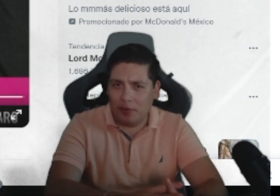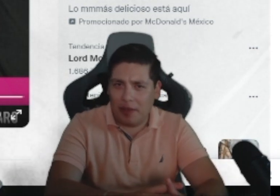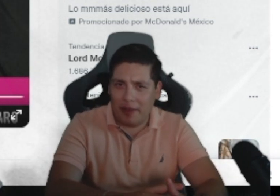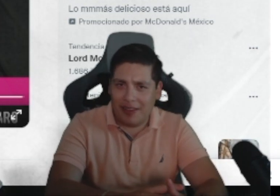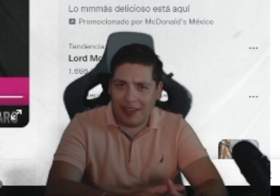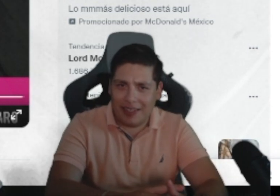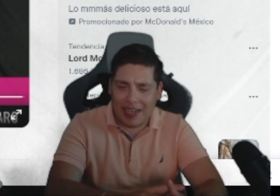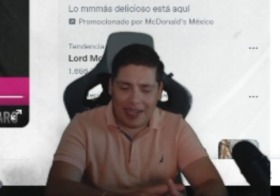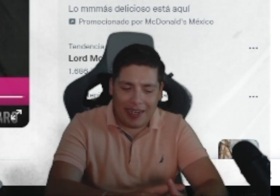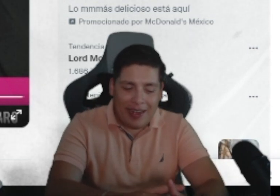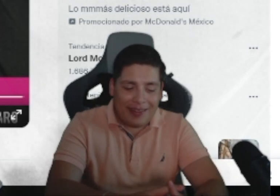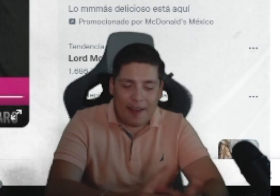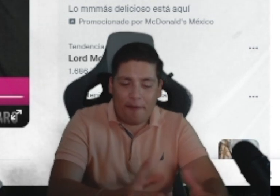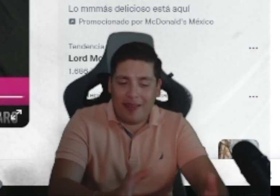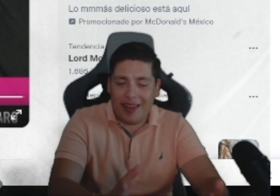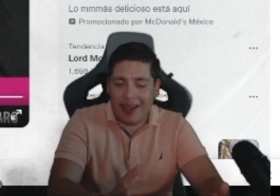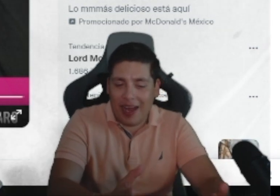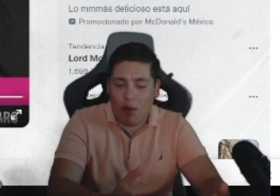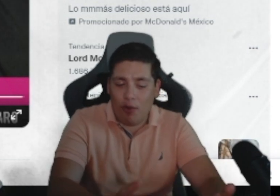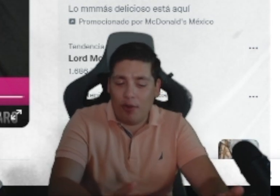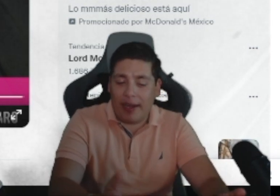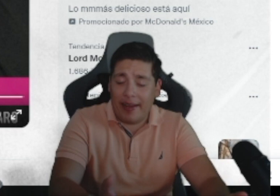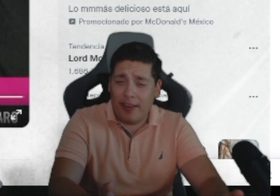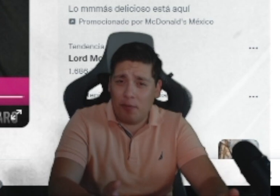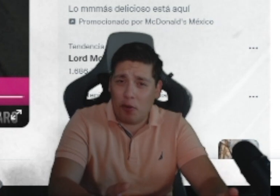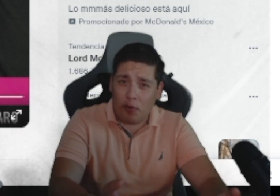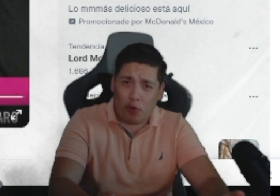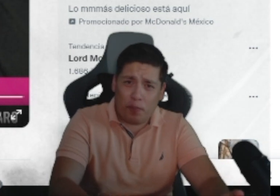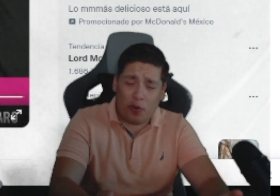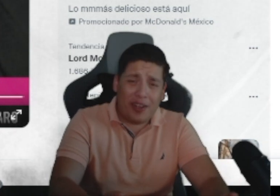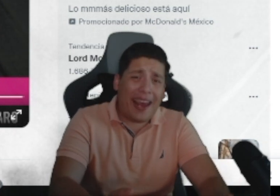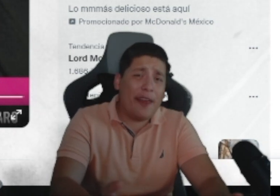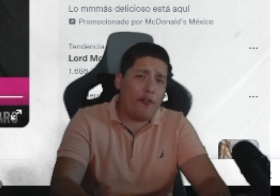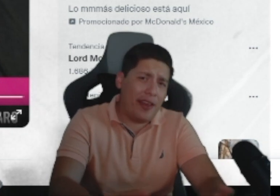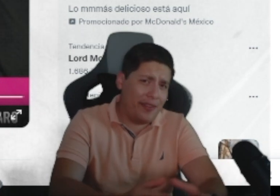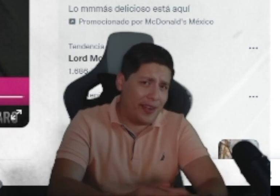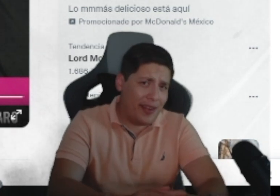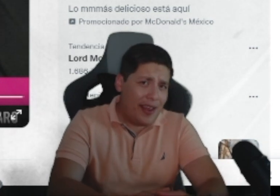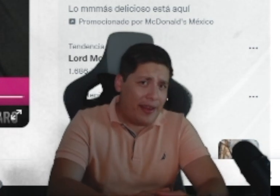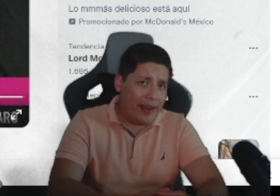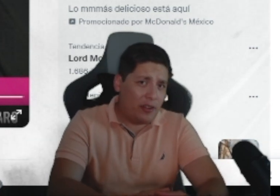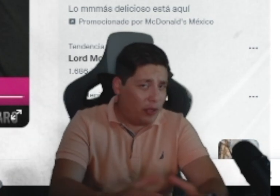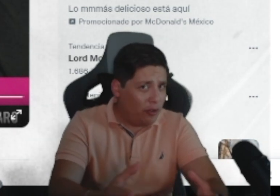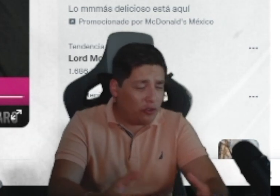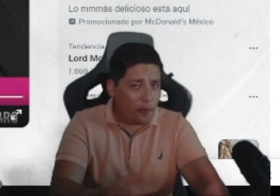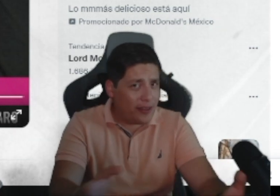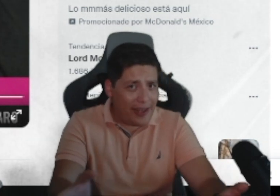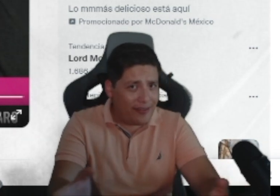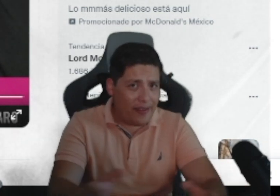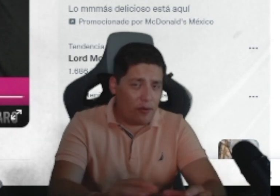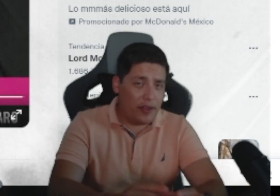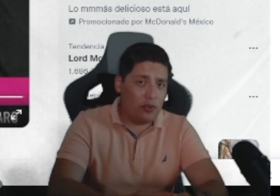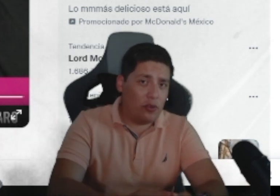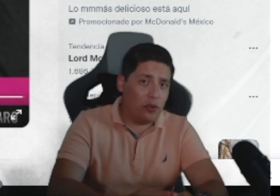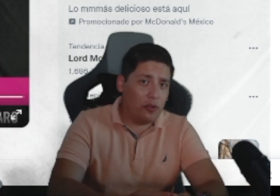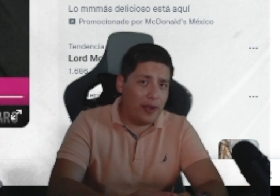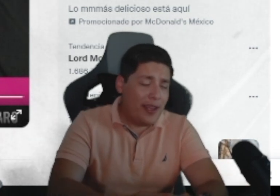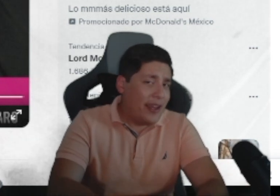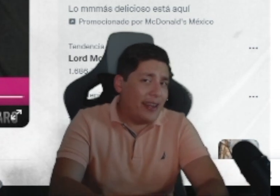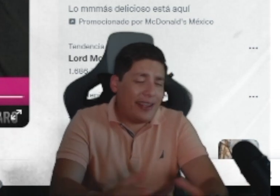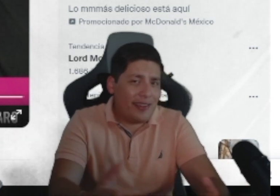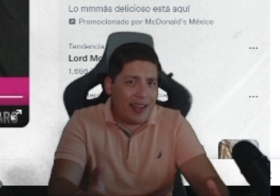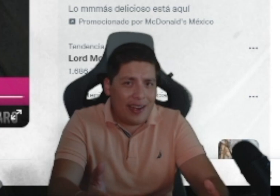que presuntamente quieren defender a un organismo corrupto. ¿Qué defienden? El sueldo exorbitante de Lorenzo